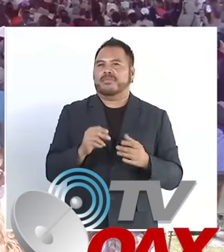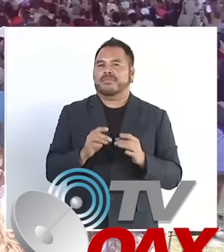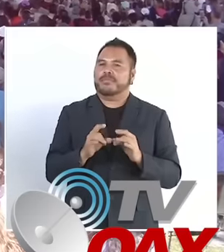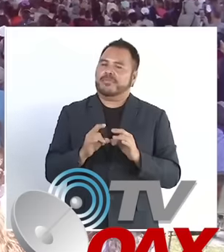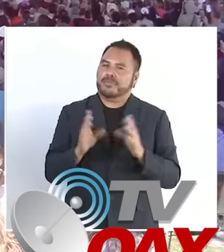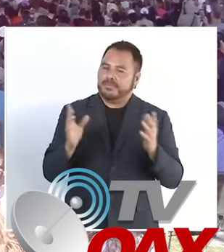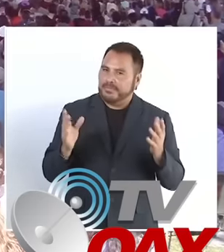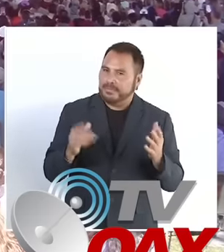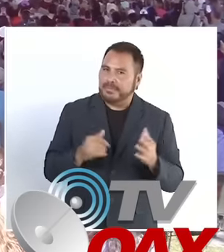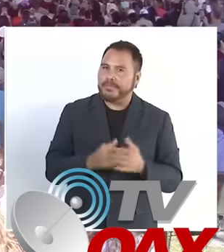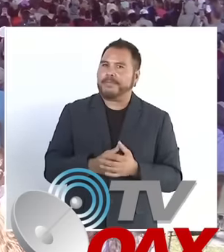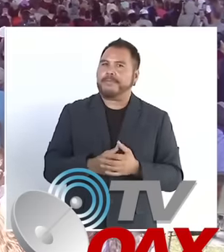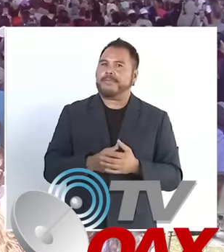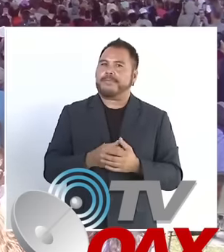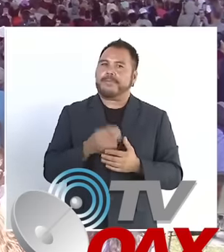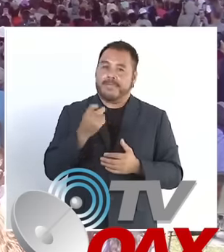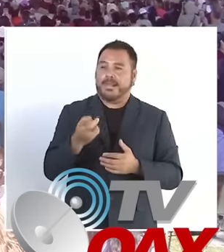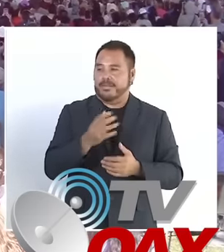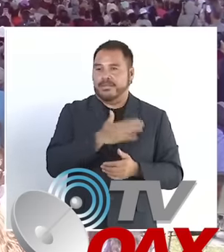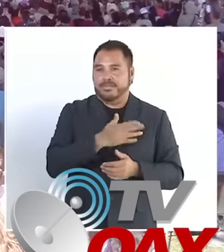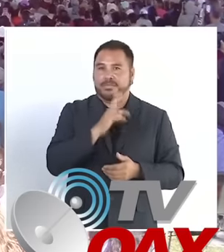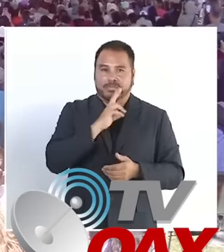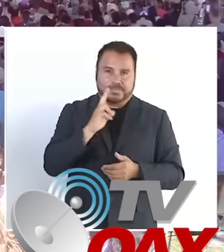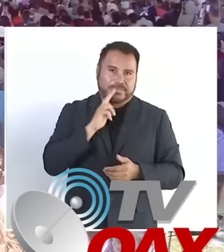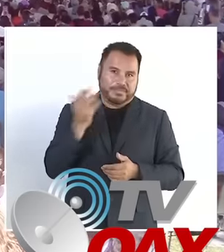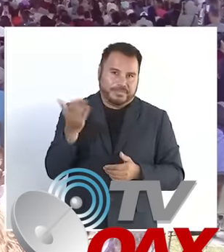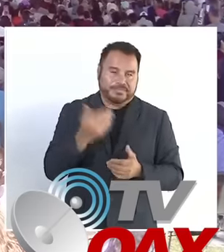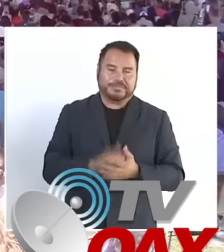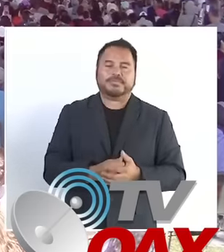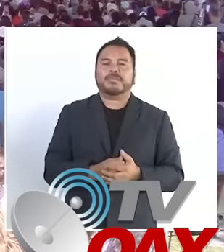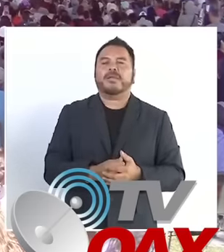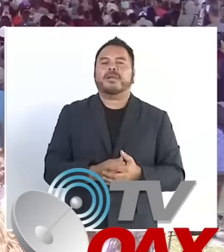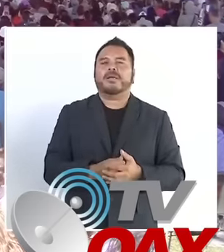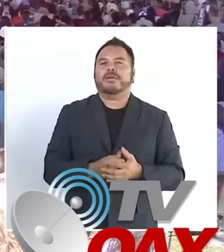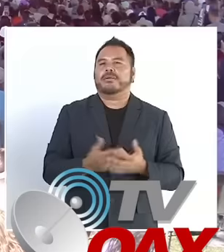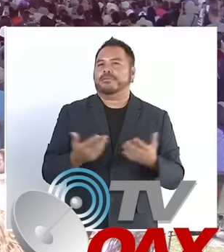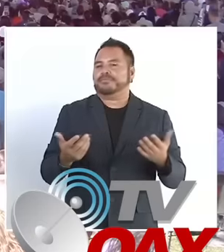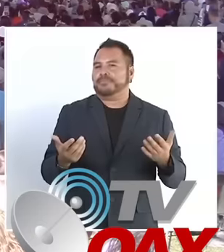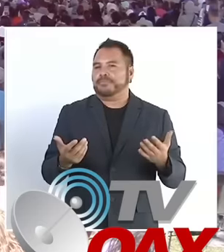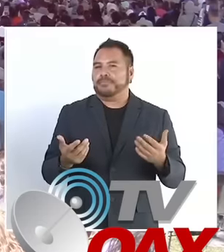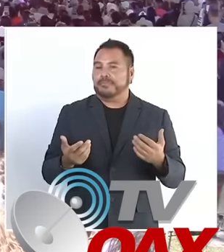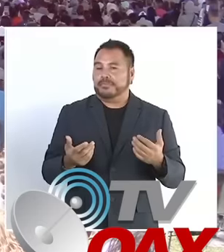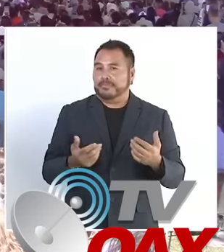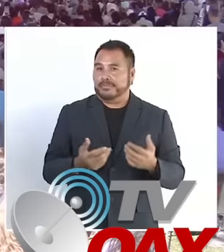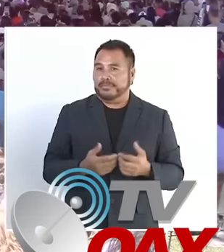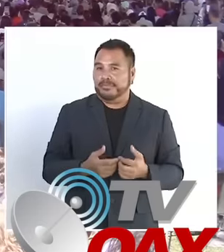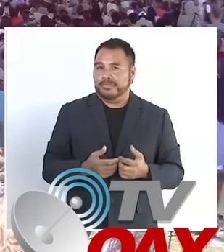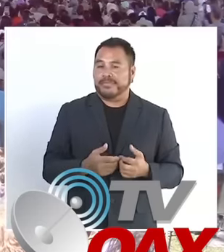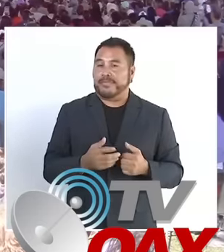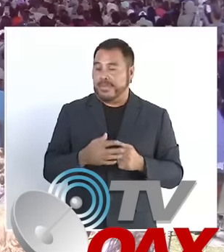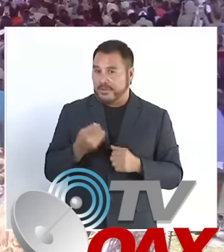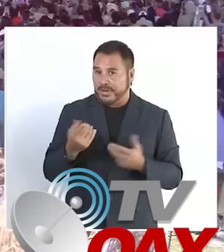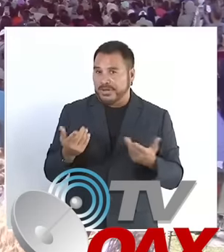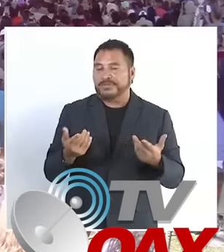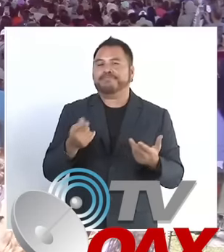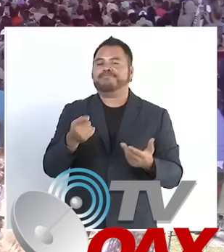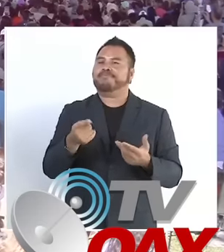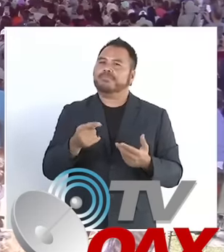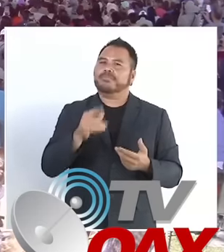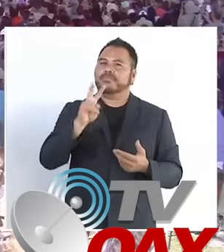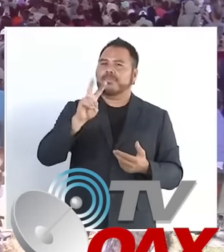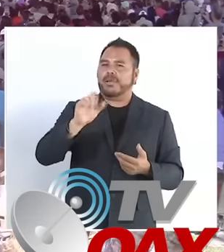que es una buena noticia, porque la protección de la